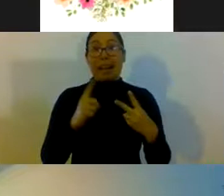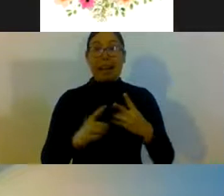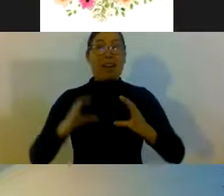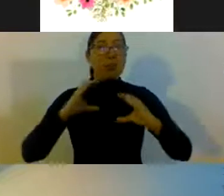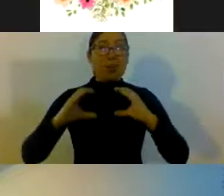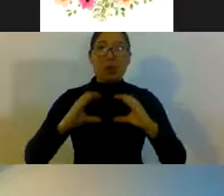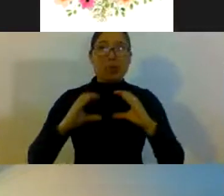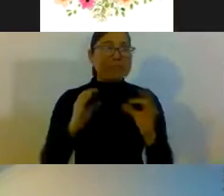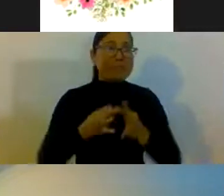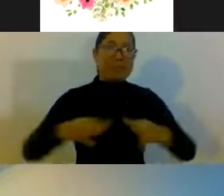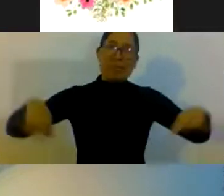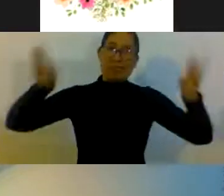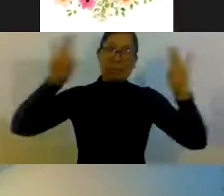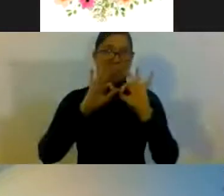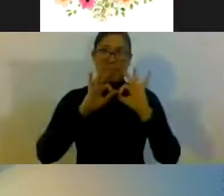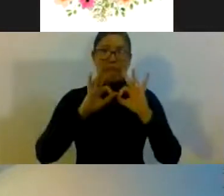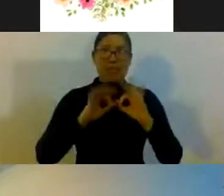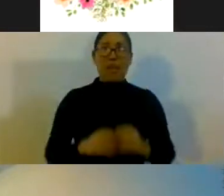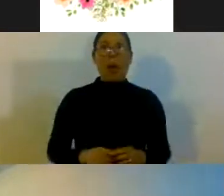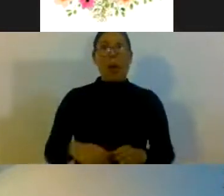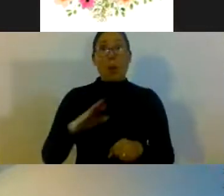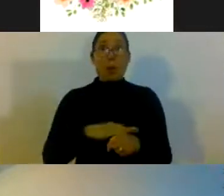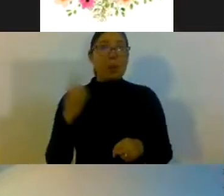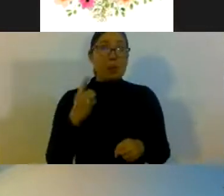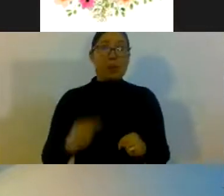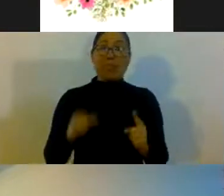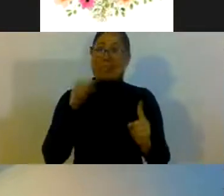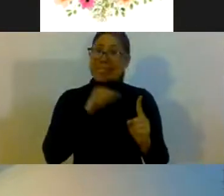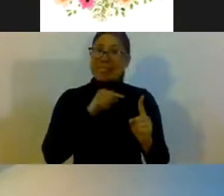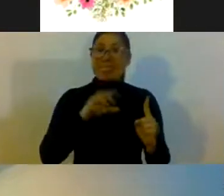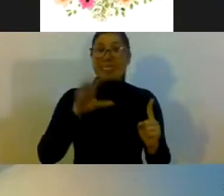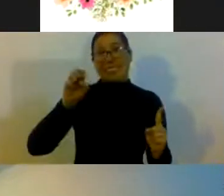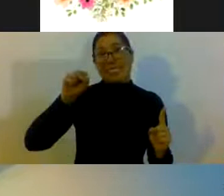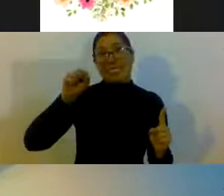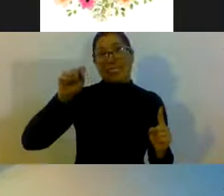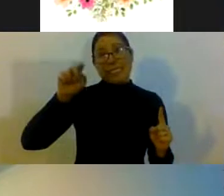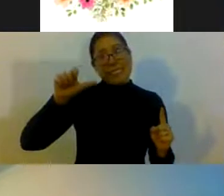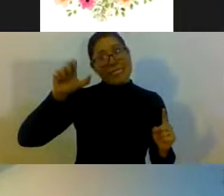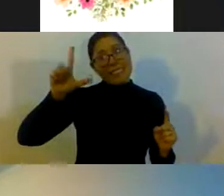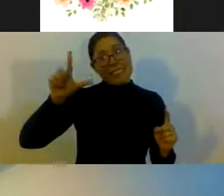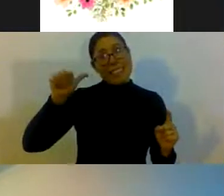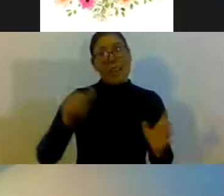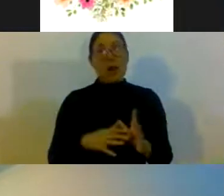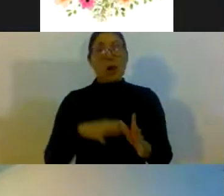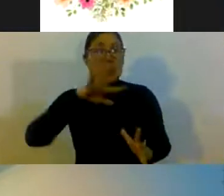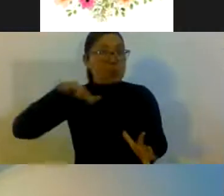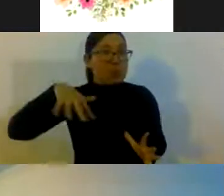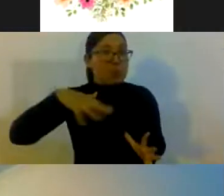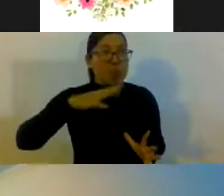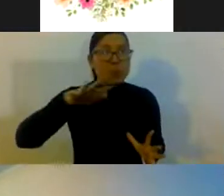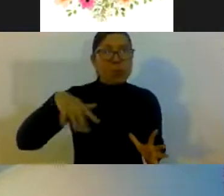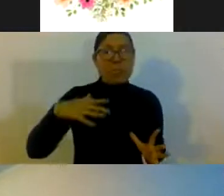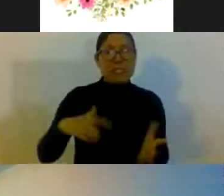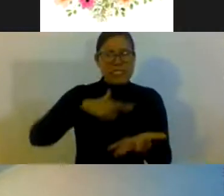que buscaba, ahora sí que su momento base, como se conoce, o su espacio base, es tocar base para sentirme